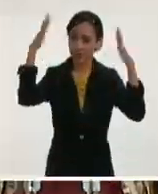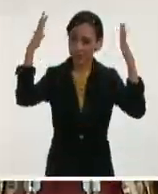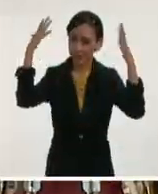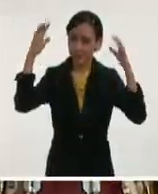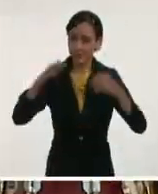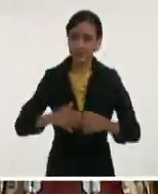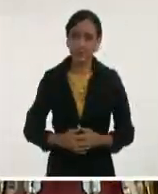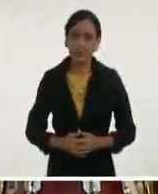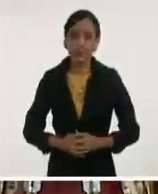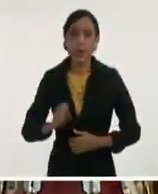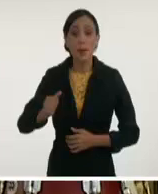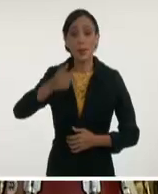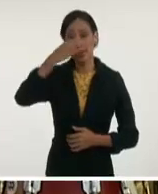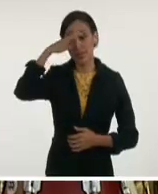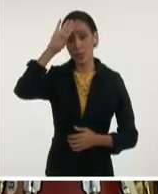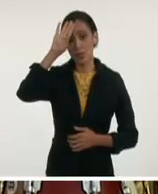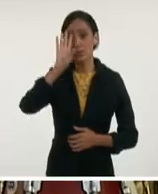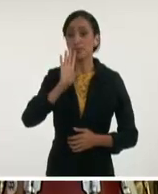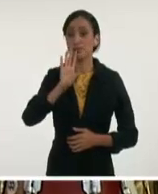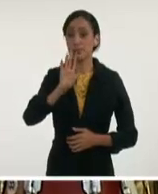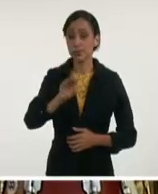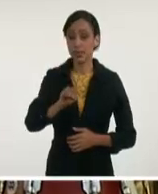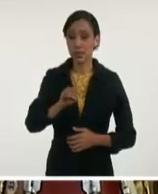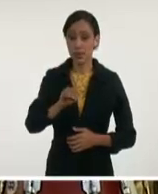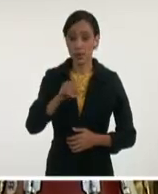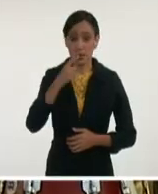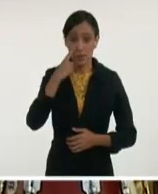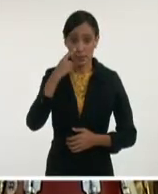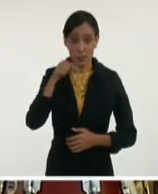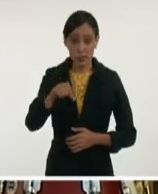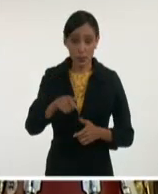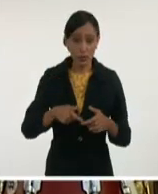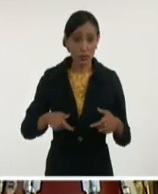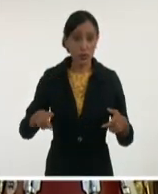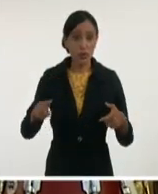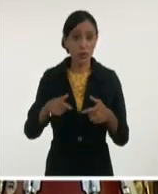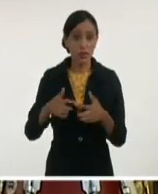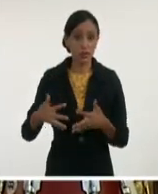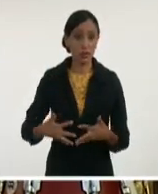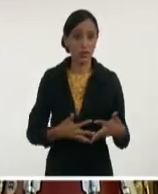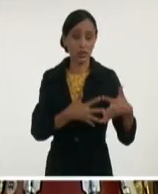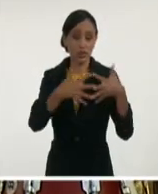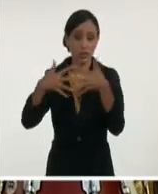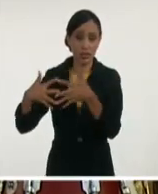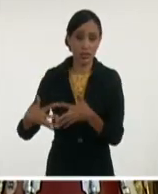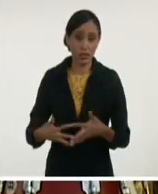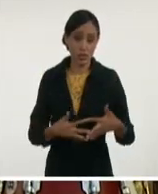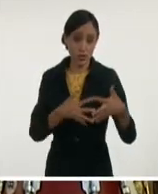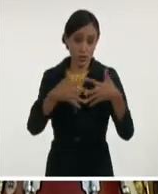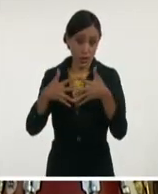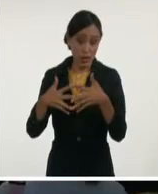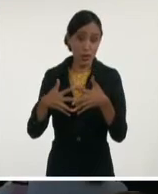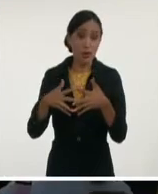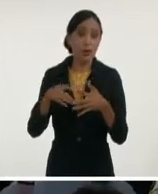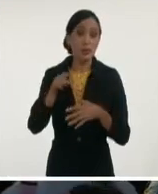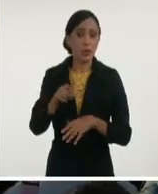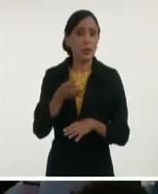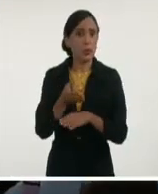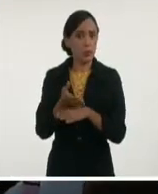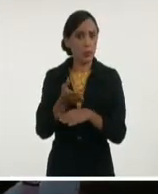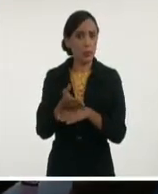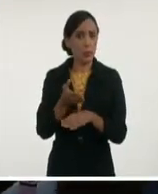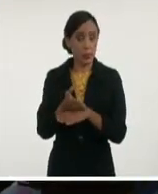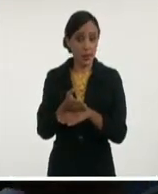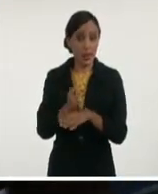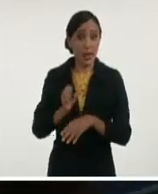El mandatario cubano señaló que el ala derecha del Congreso norteamericano exige a la administración que actúe contra